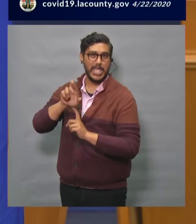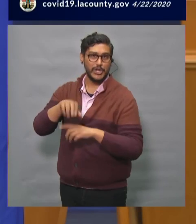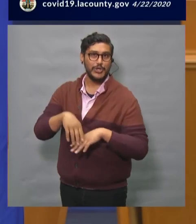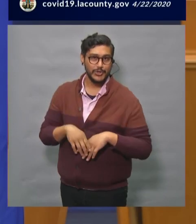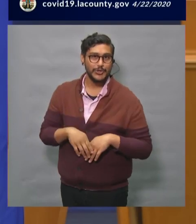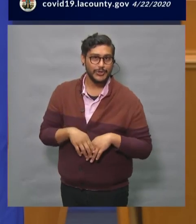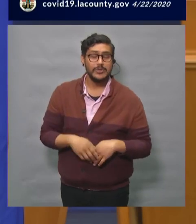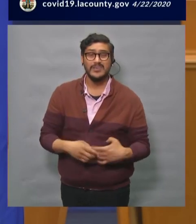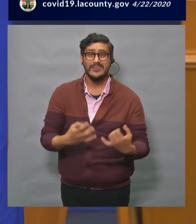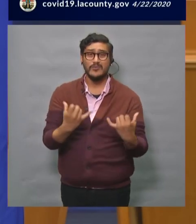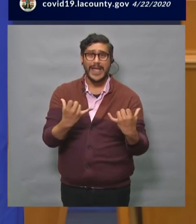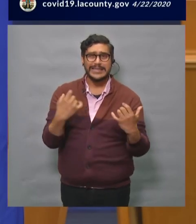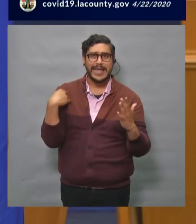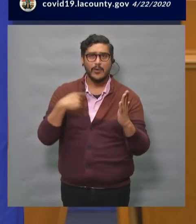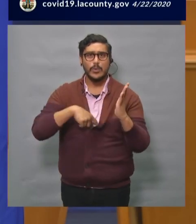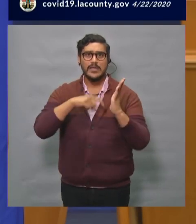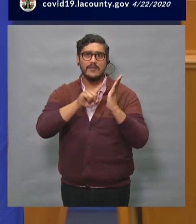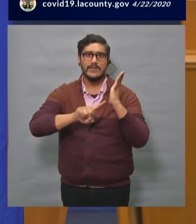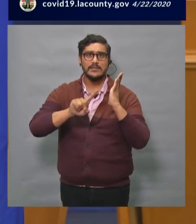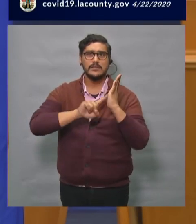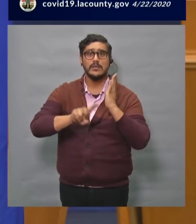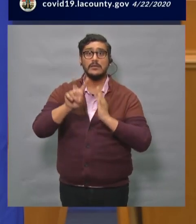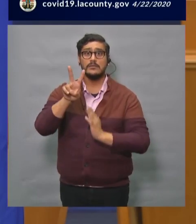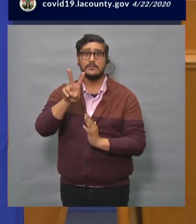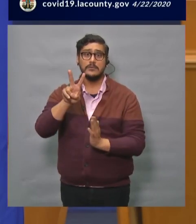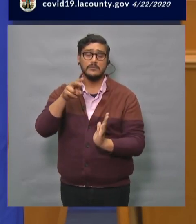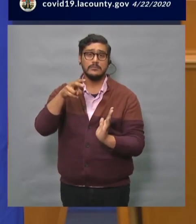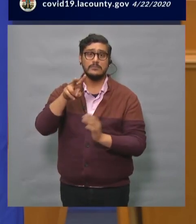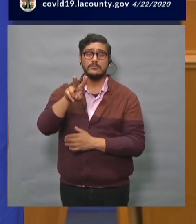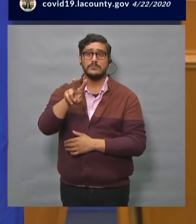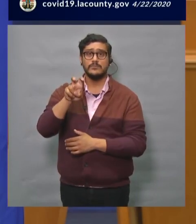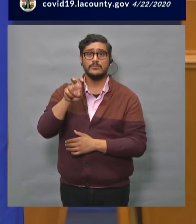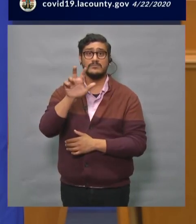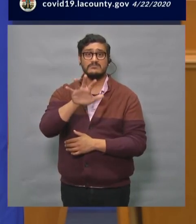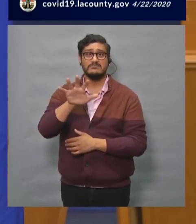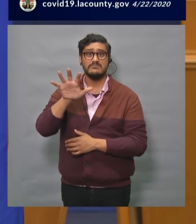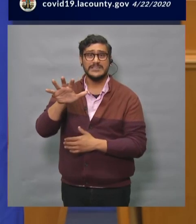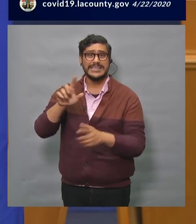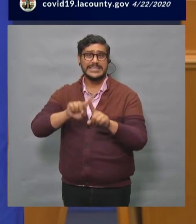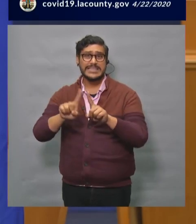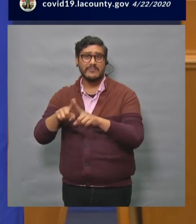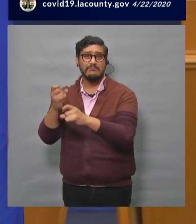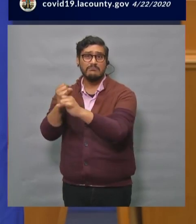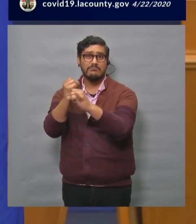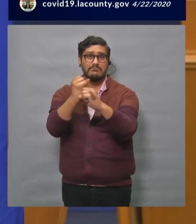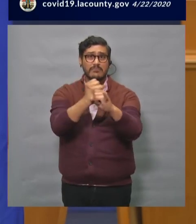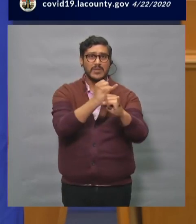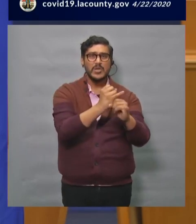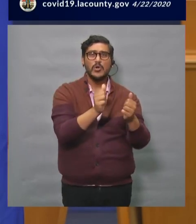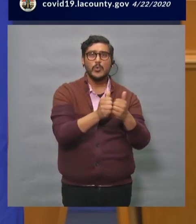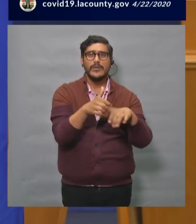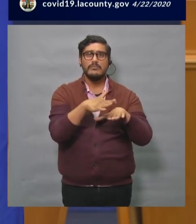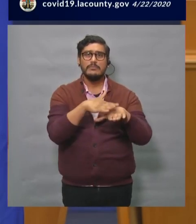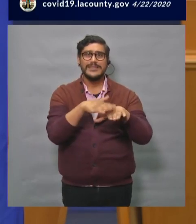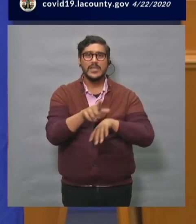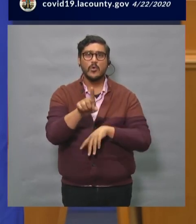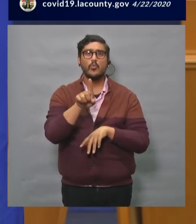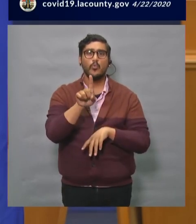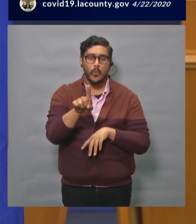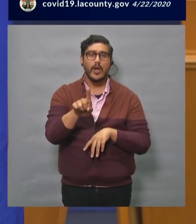Actualmente estamos investigando 275 entornos institucionales con al menos un caso confirmado